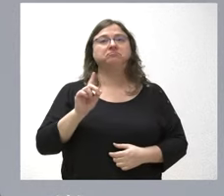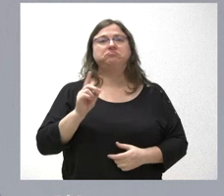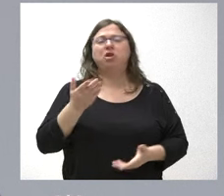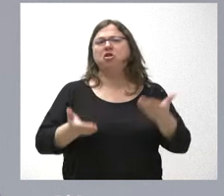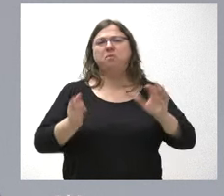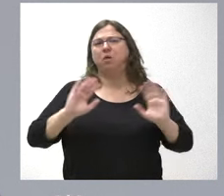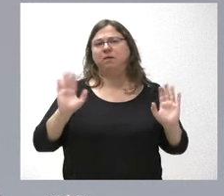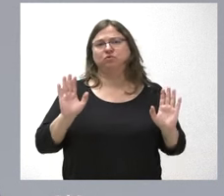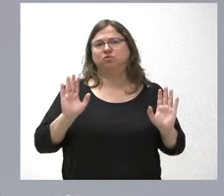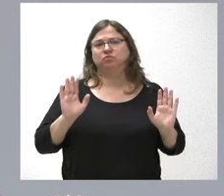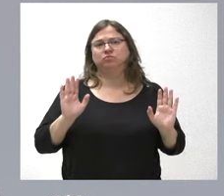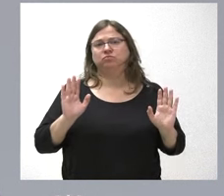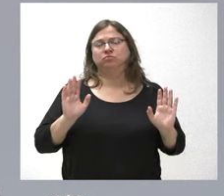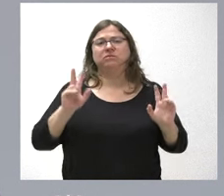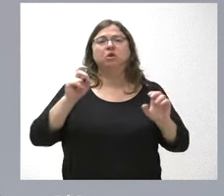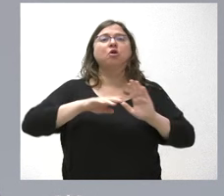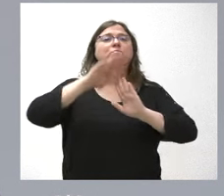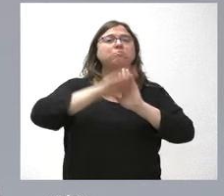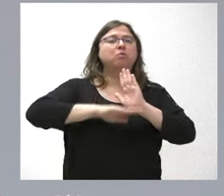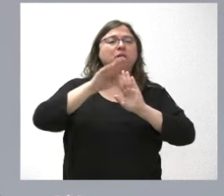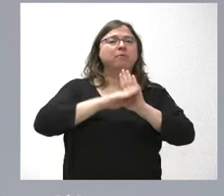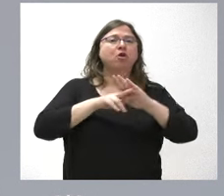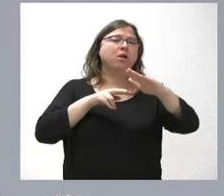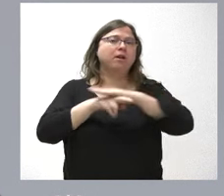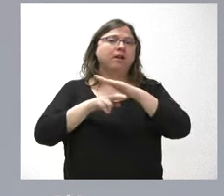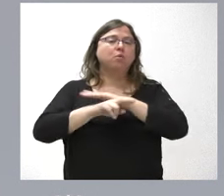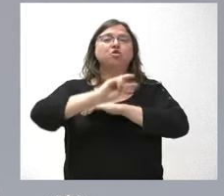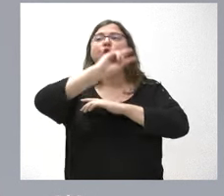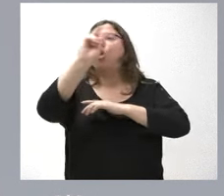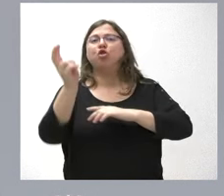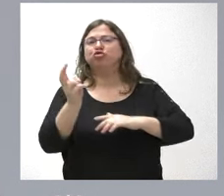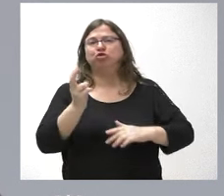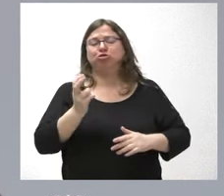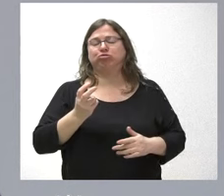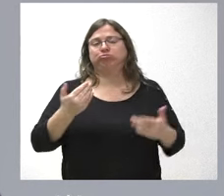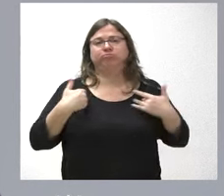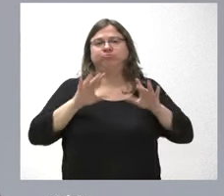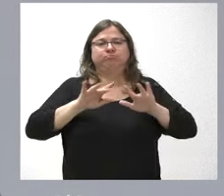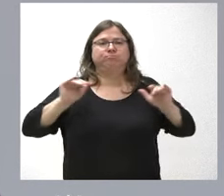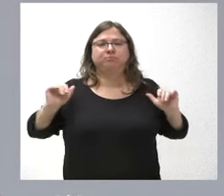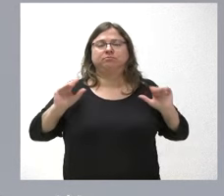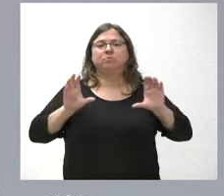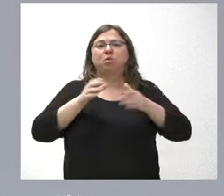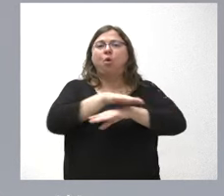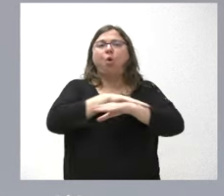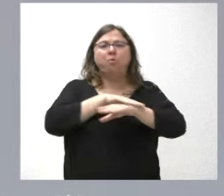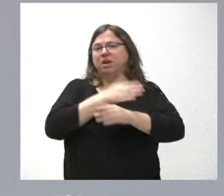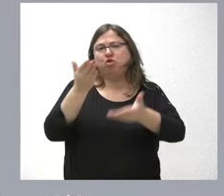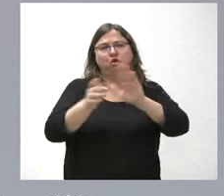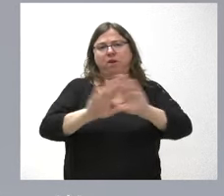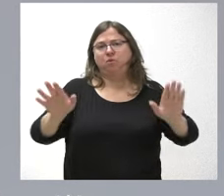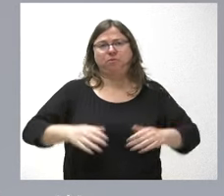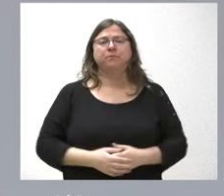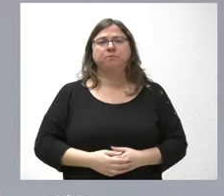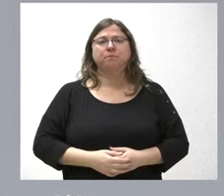en principio, la programación o recursos que ponen otras instituciones que son ajenas al Gobierno regional, a la Junta de Castilla y